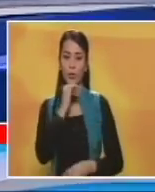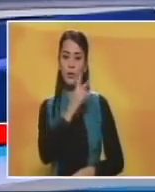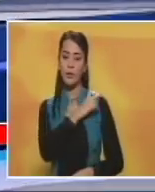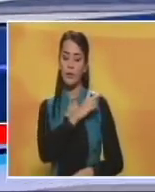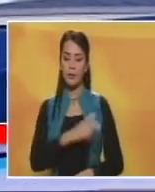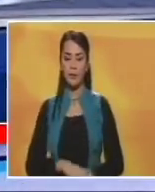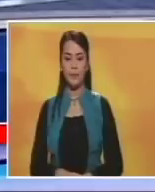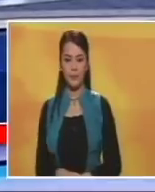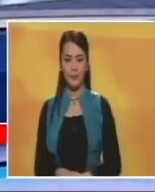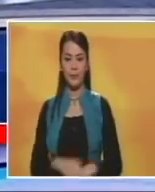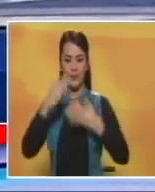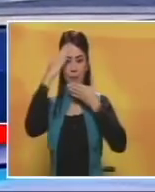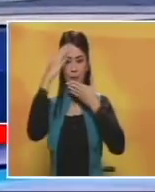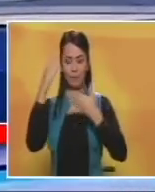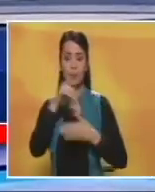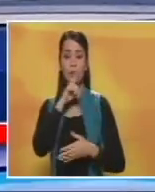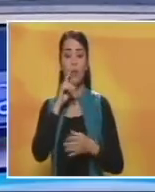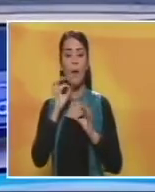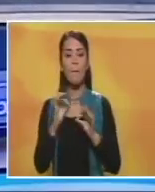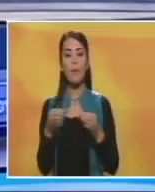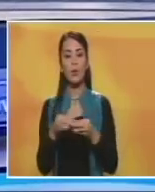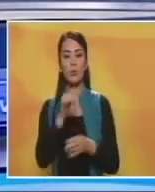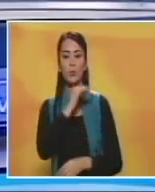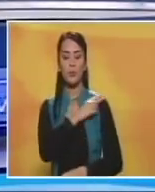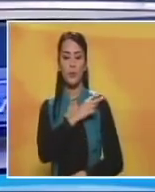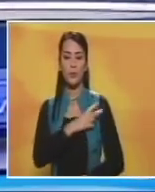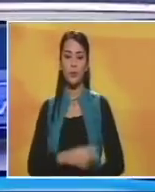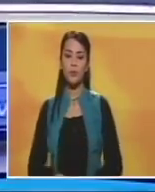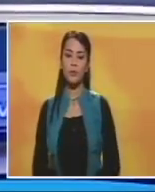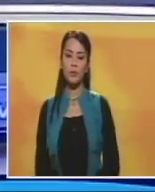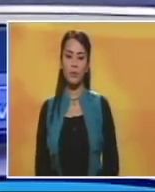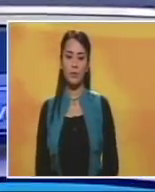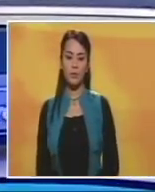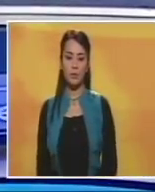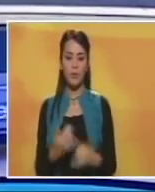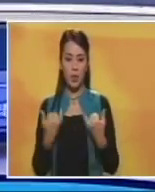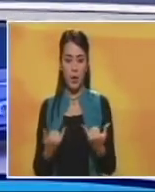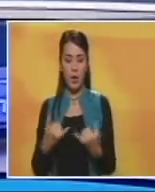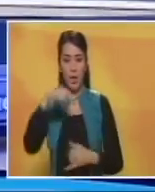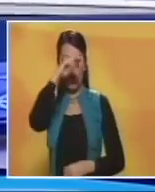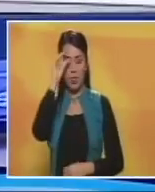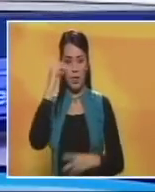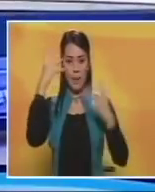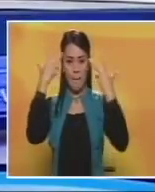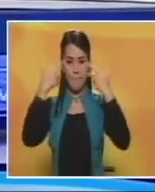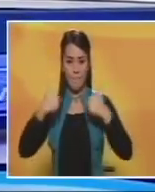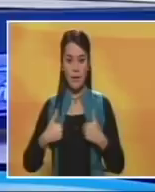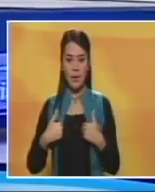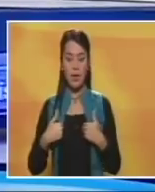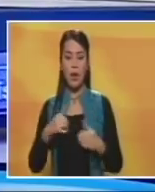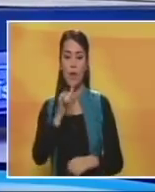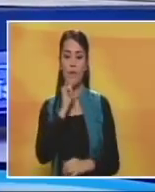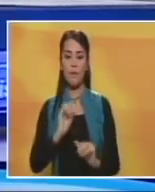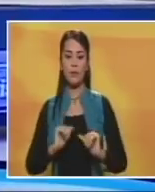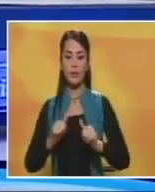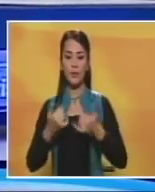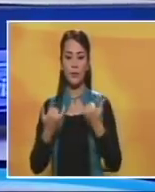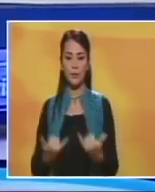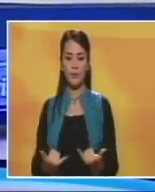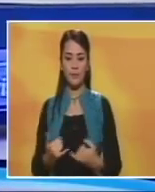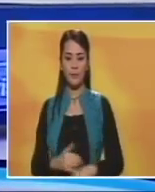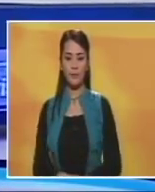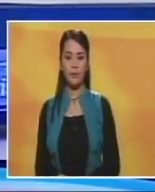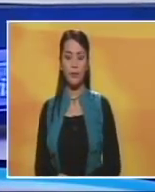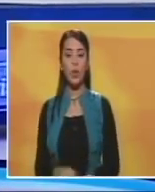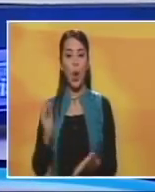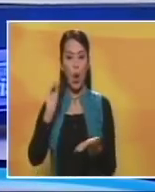de su noticiero Venevisión. Les saludamos en nombre de nuestro equipo. Así es, de inmediato, Endrina Yepes y Milagros Zambrano le presentamos lo que es noticia. Y es que